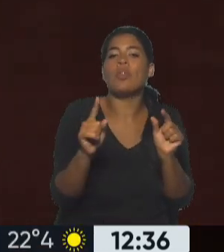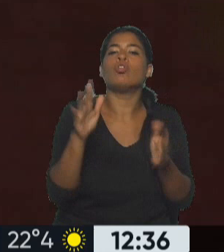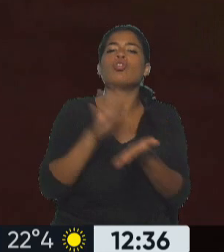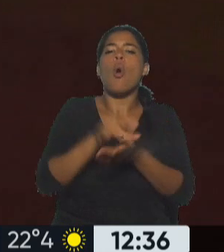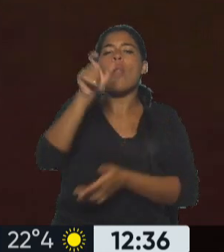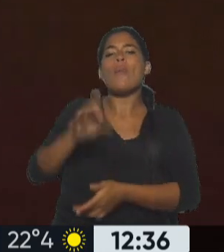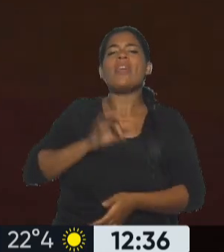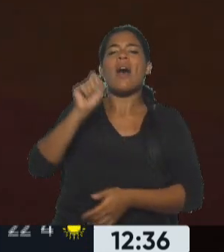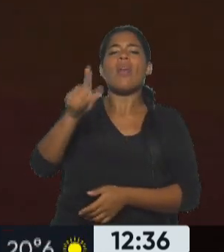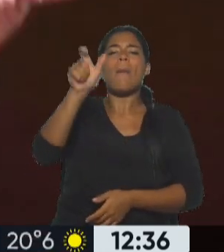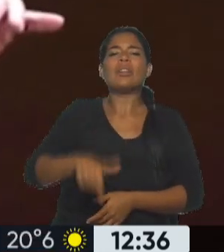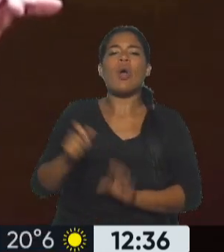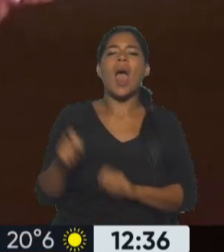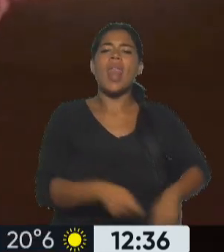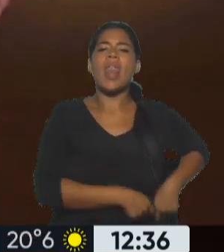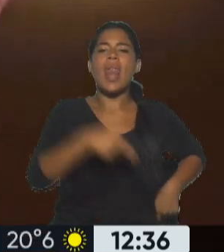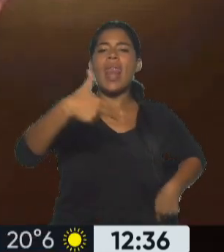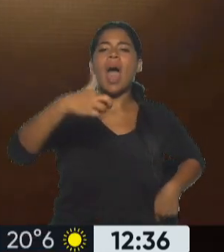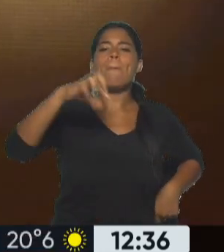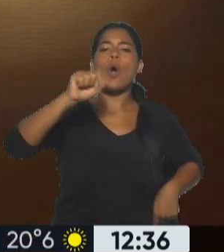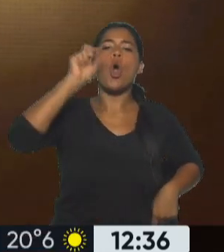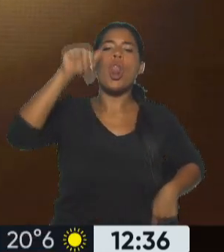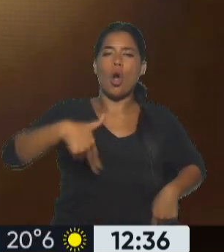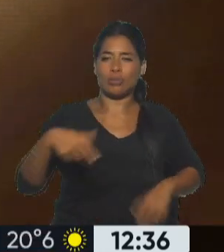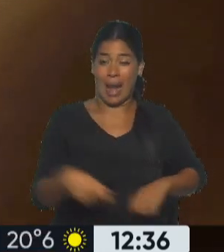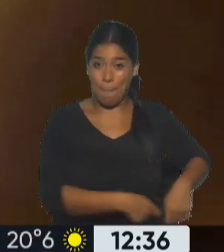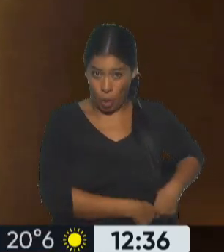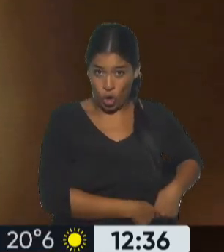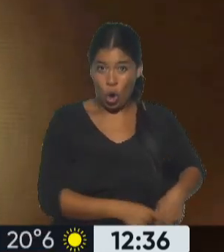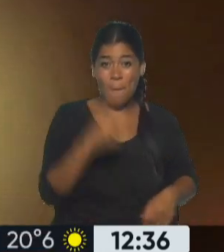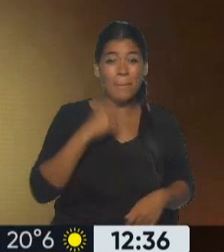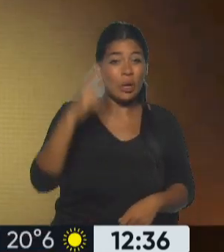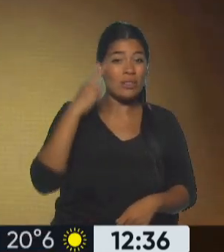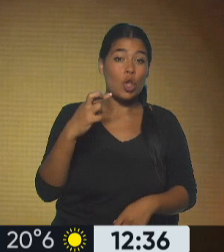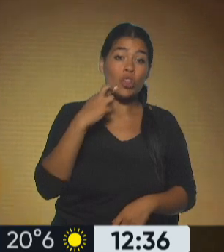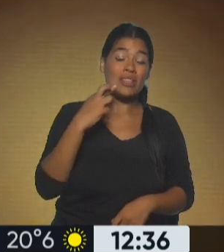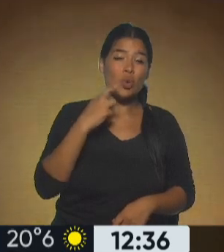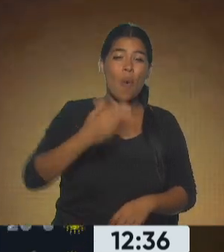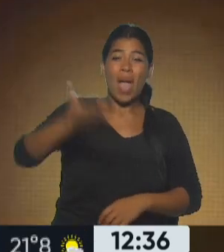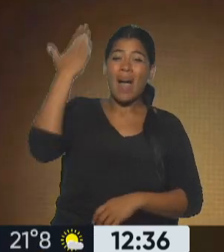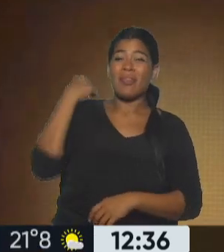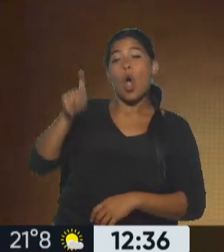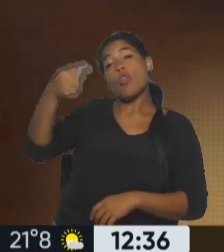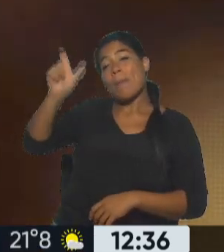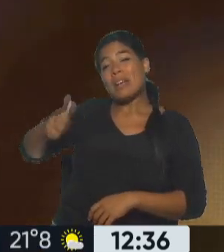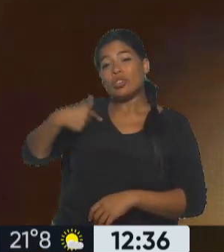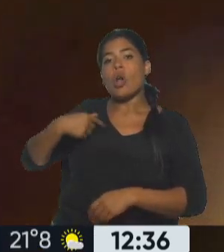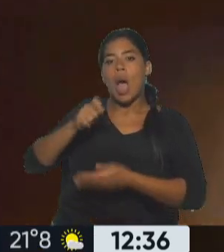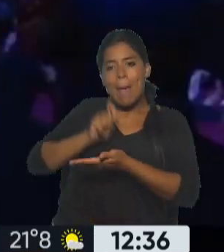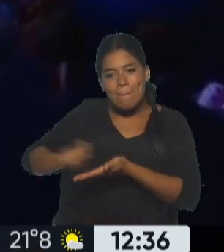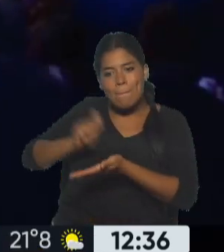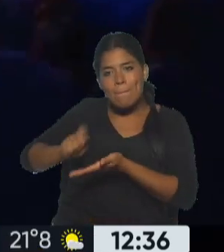que lo escribió en 1961, que murió en 1999 trabajando sobre este proyecto que Spielberg retoma ahora. Así que